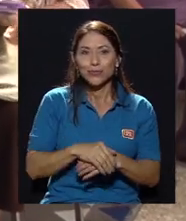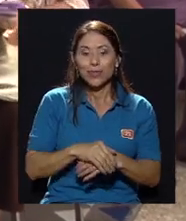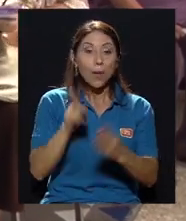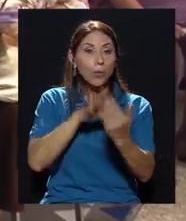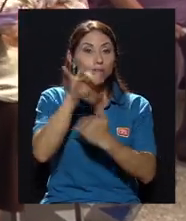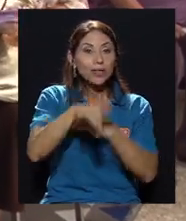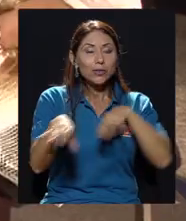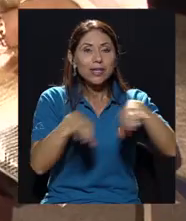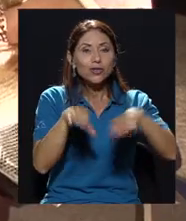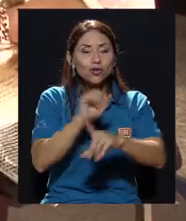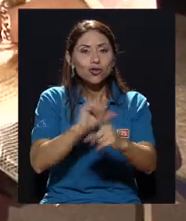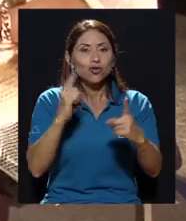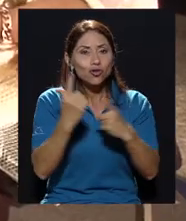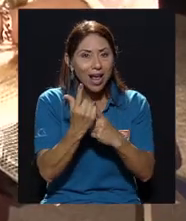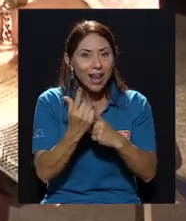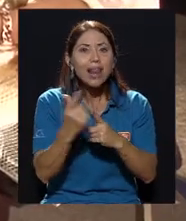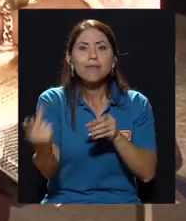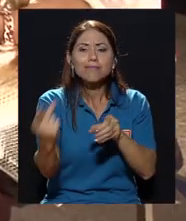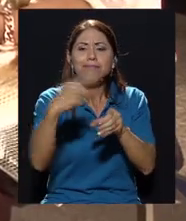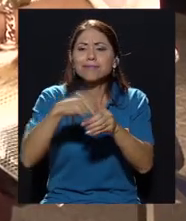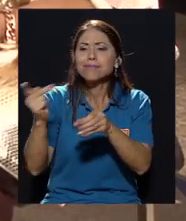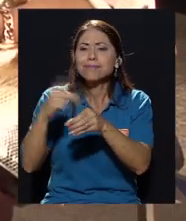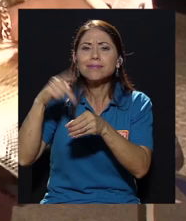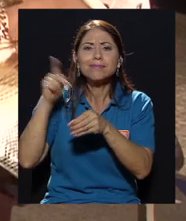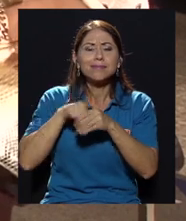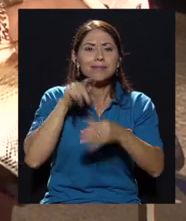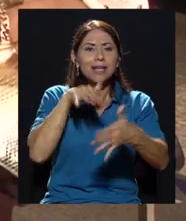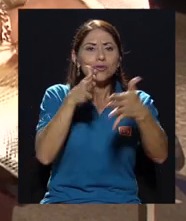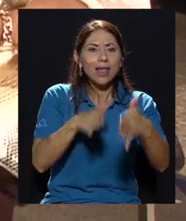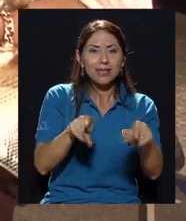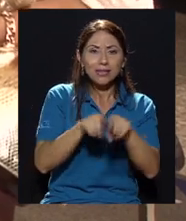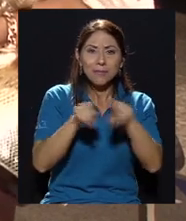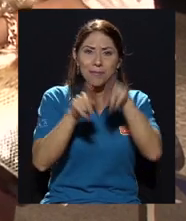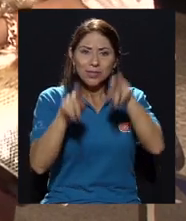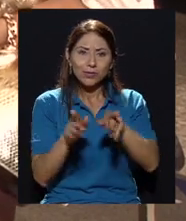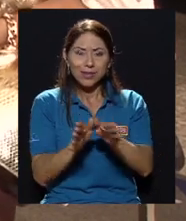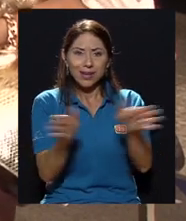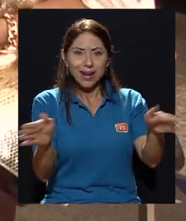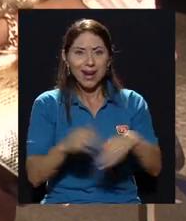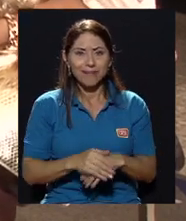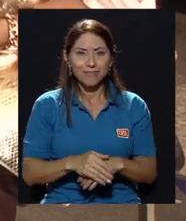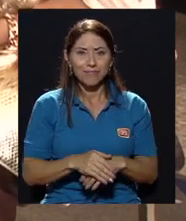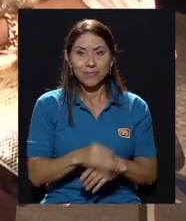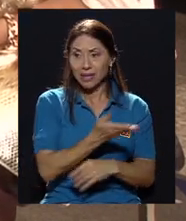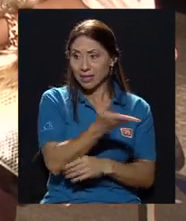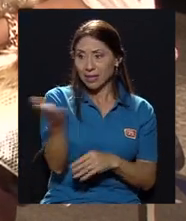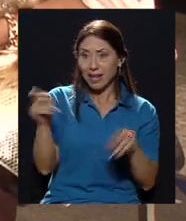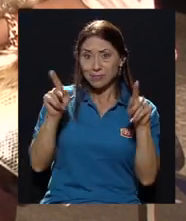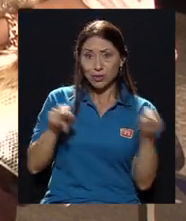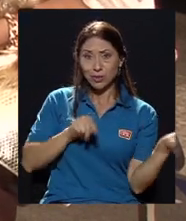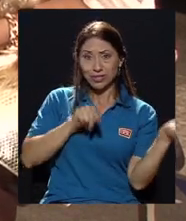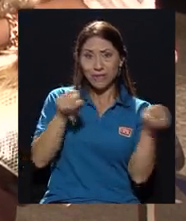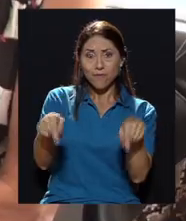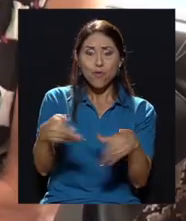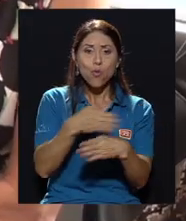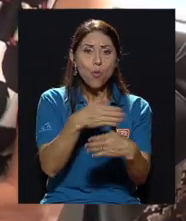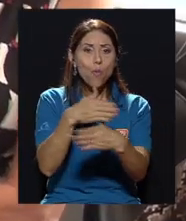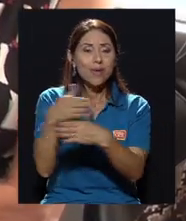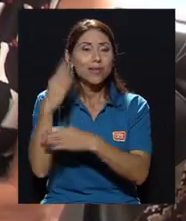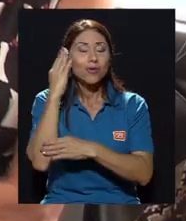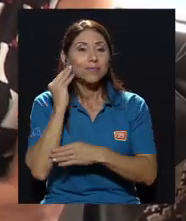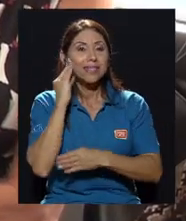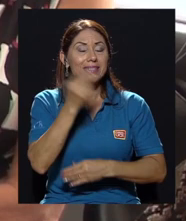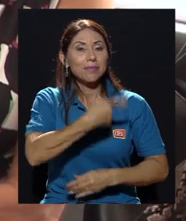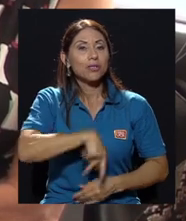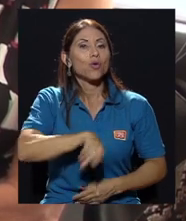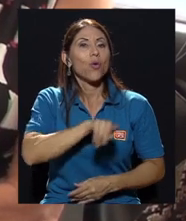de acción social, se contó con la participación de estudiantes y de público en general, en donde las y los asistentes compartieron